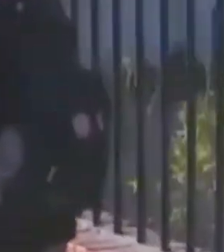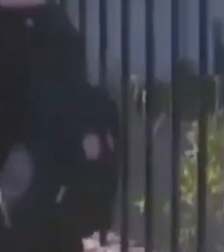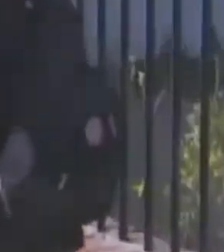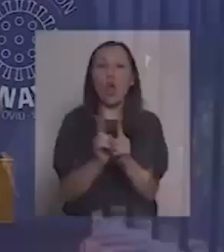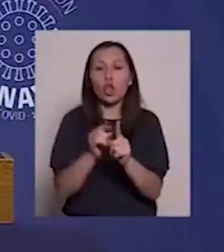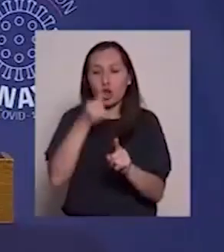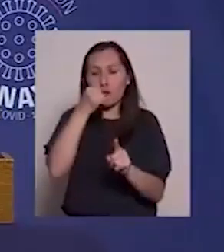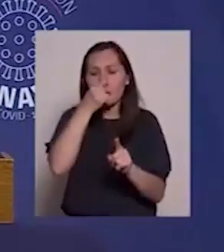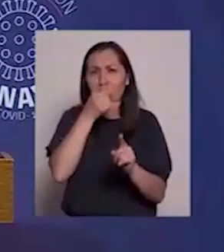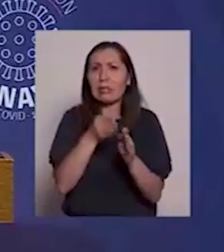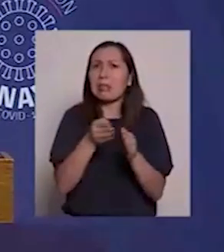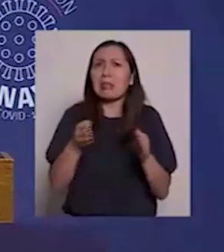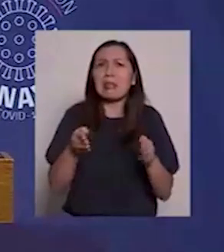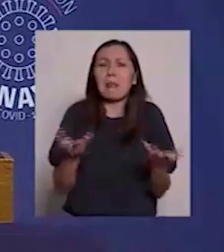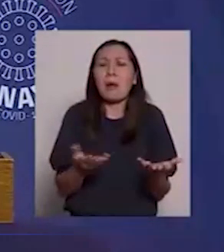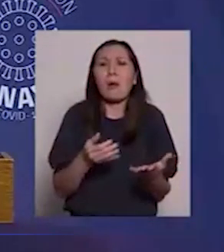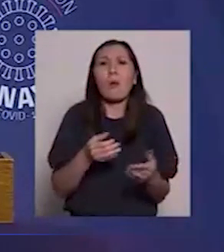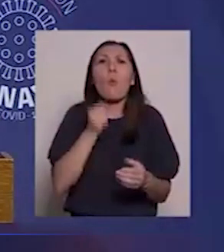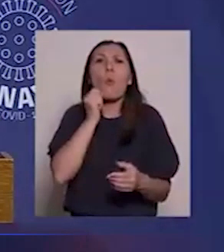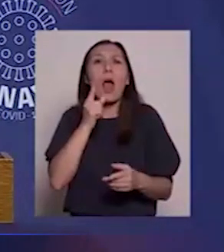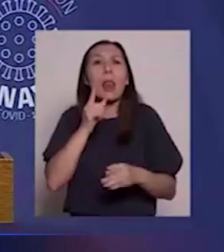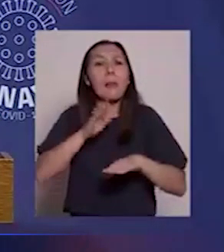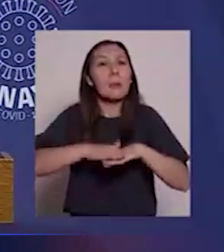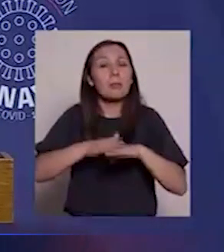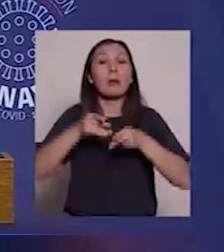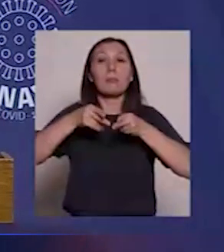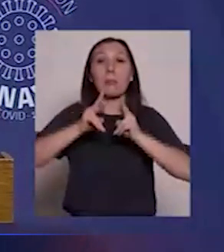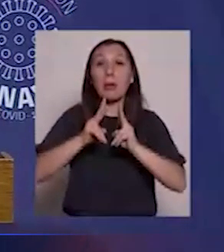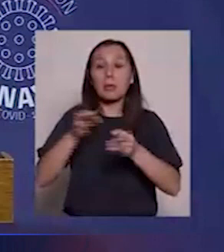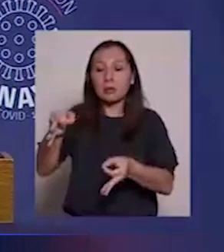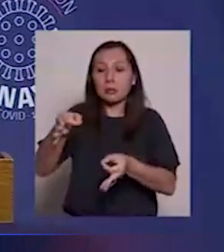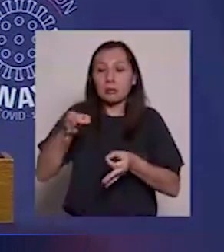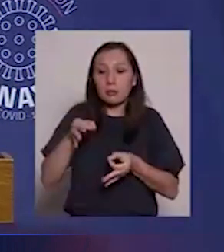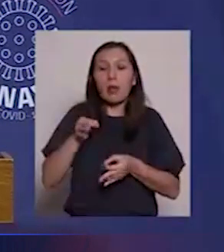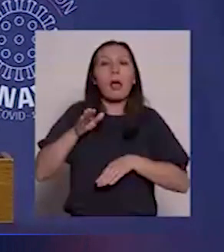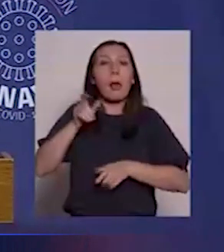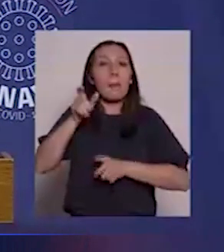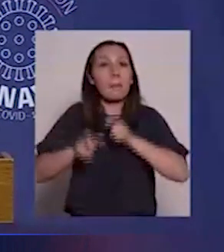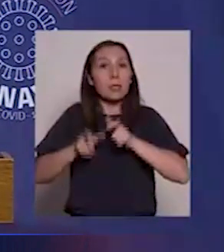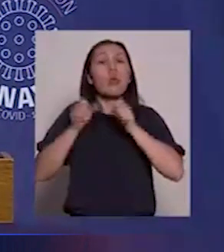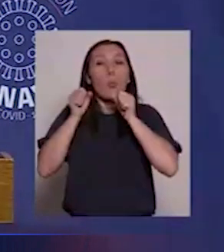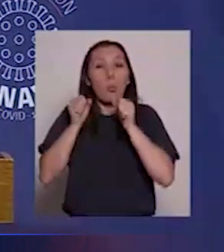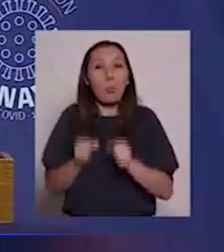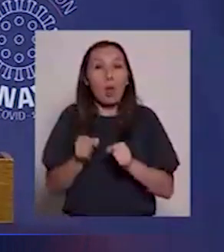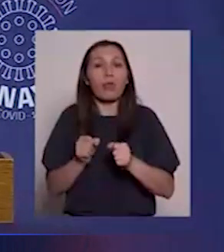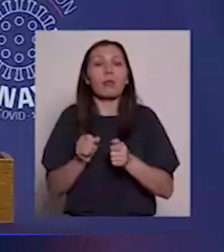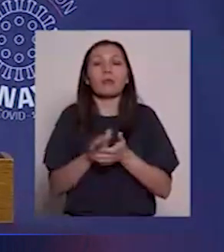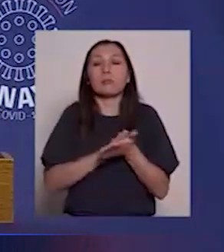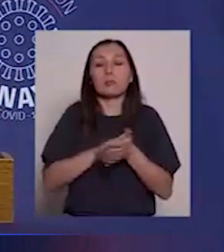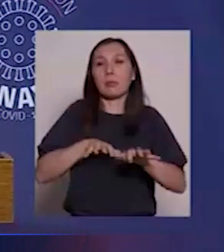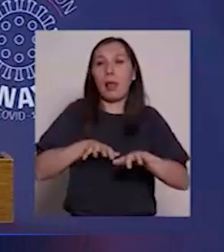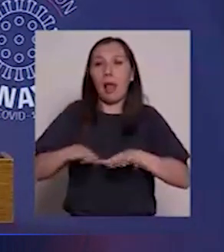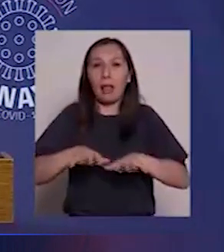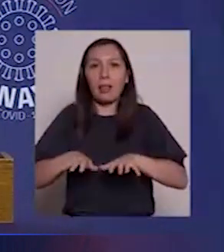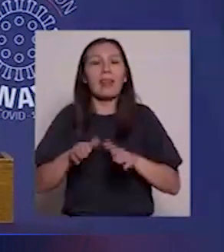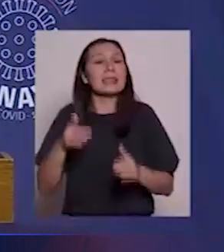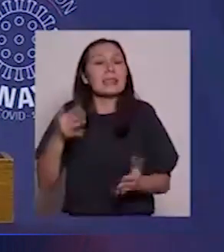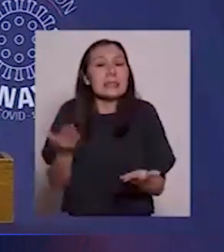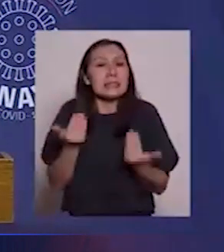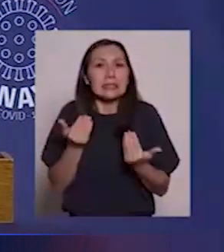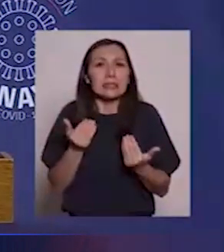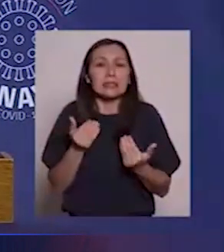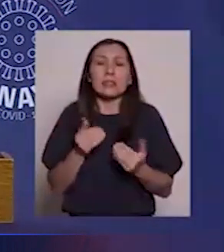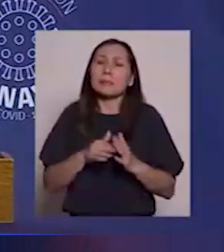capital. ¿Cuáles son los permisos temporales, los que permiten que las personas puedan realizar actividades que son